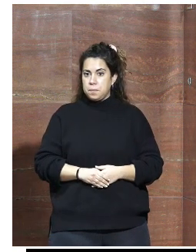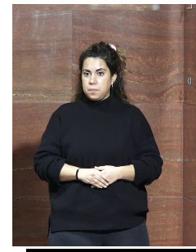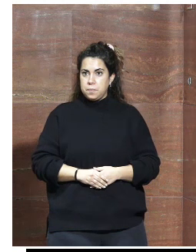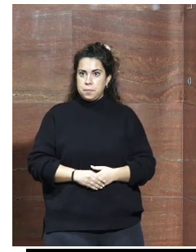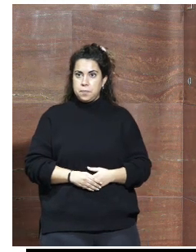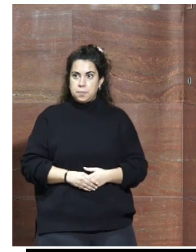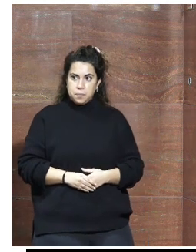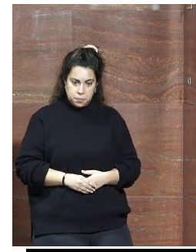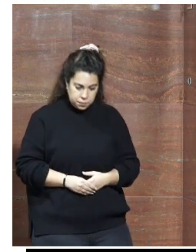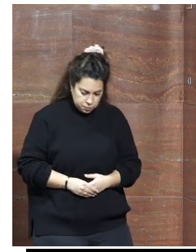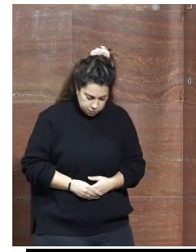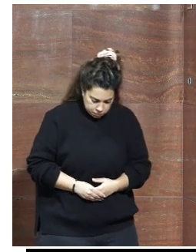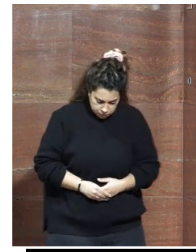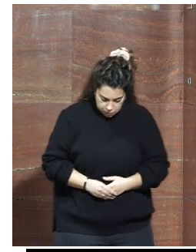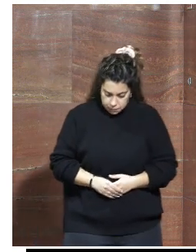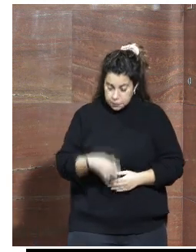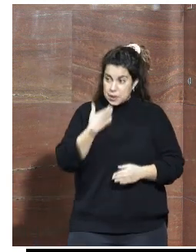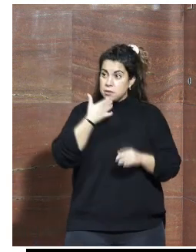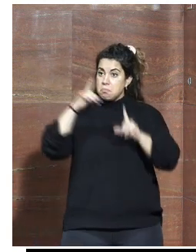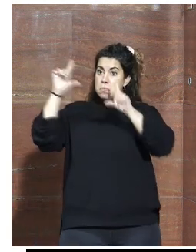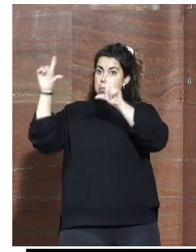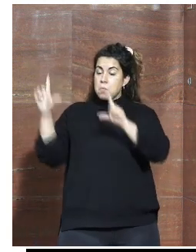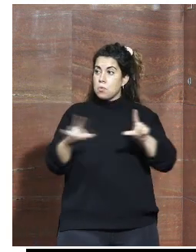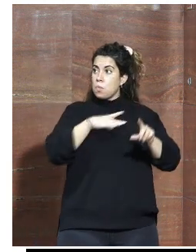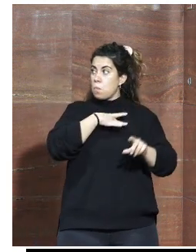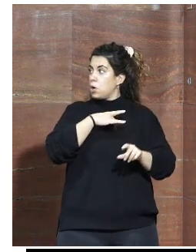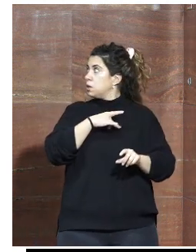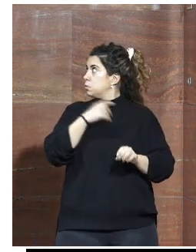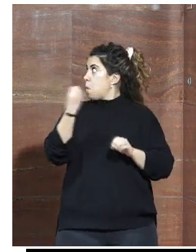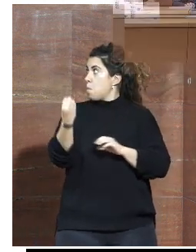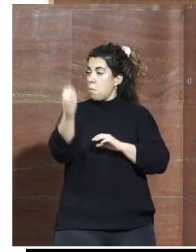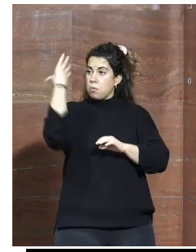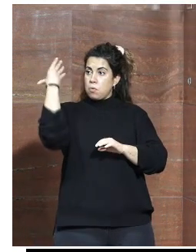Ahí, ya está. Si la puedes pasar a pantalla.